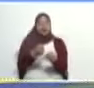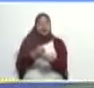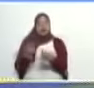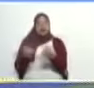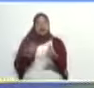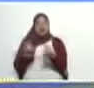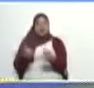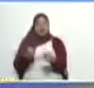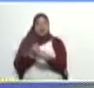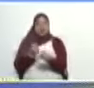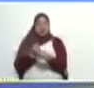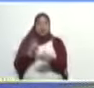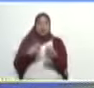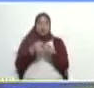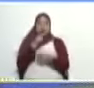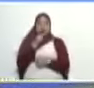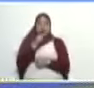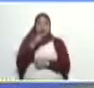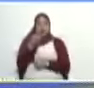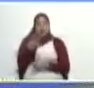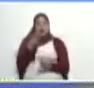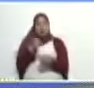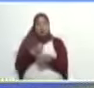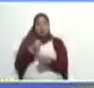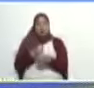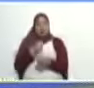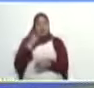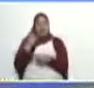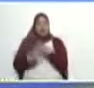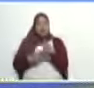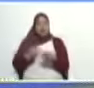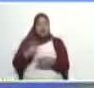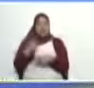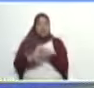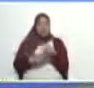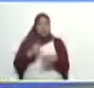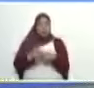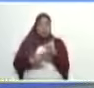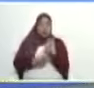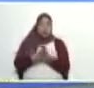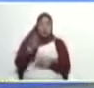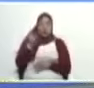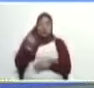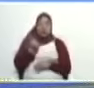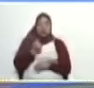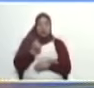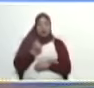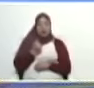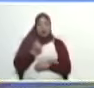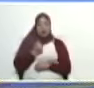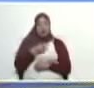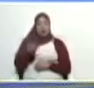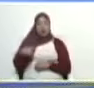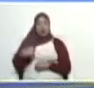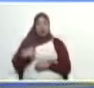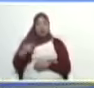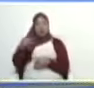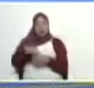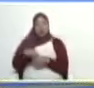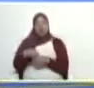riqueza, de distribuir las ganancias que se están generando en este proceso de crecimiento económico, donde no solamente los